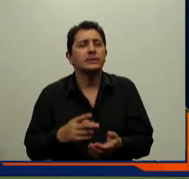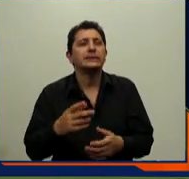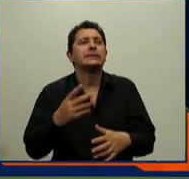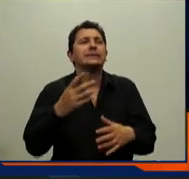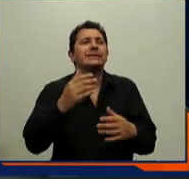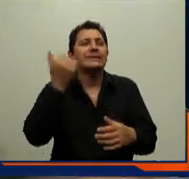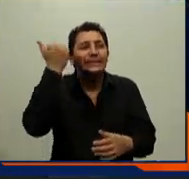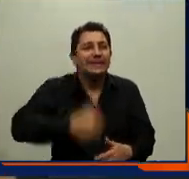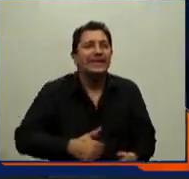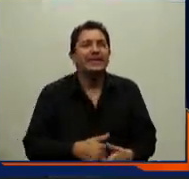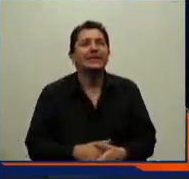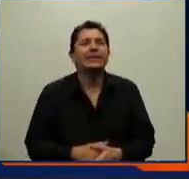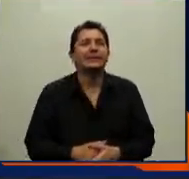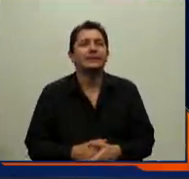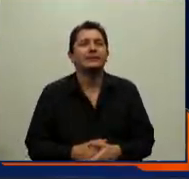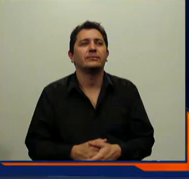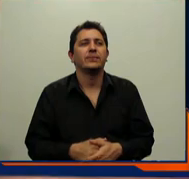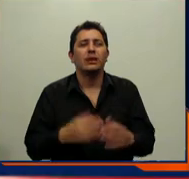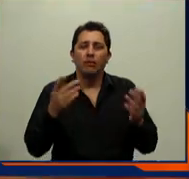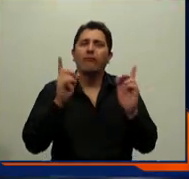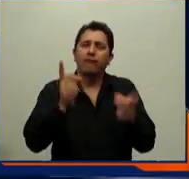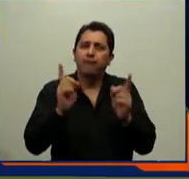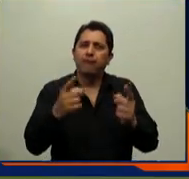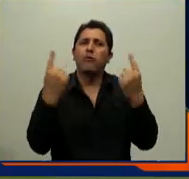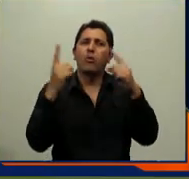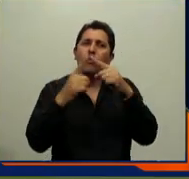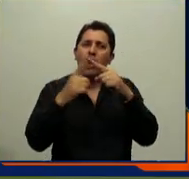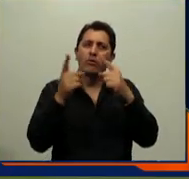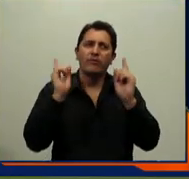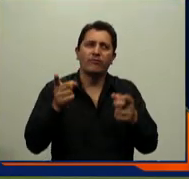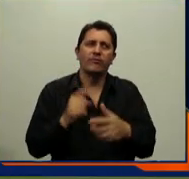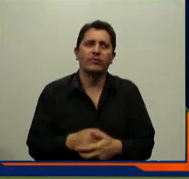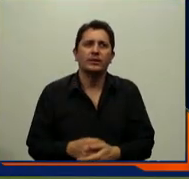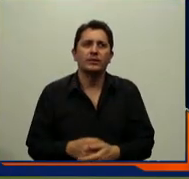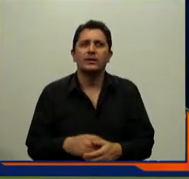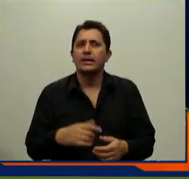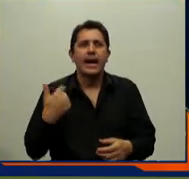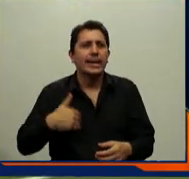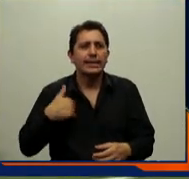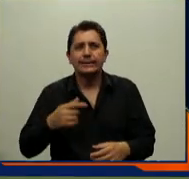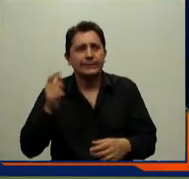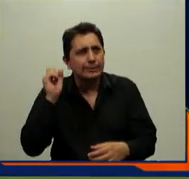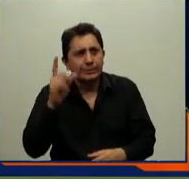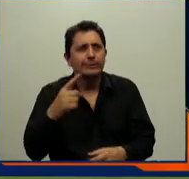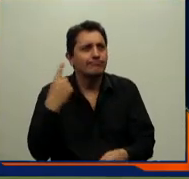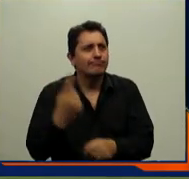bocha se va muy cerca. El partido seguía empatado 1-1. No podían marcar la